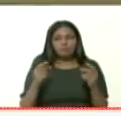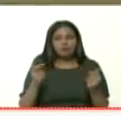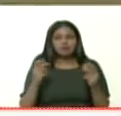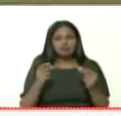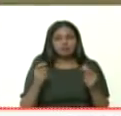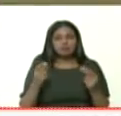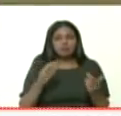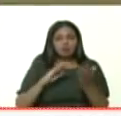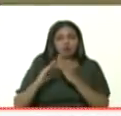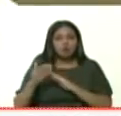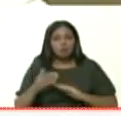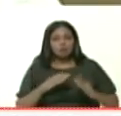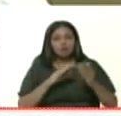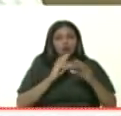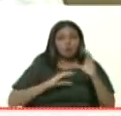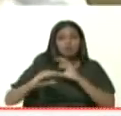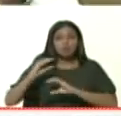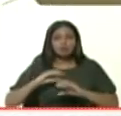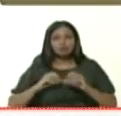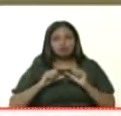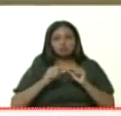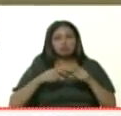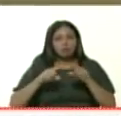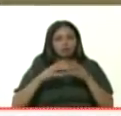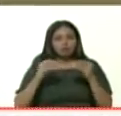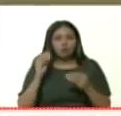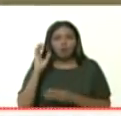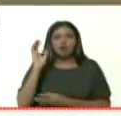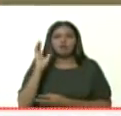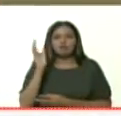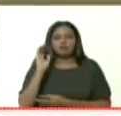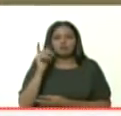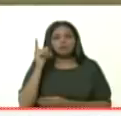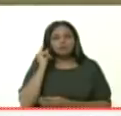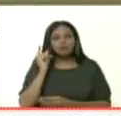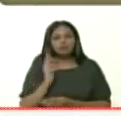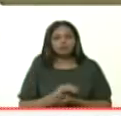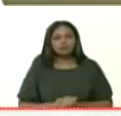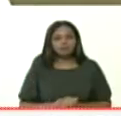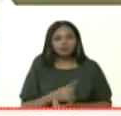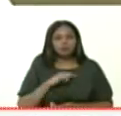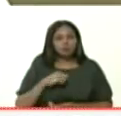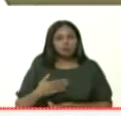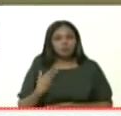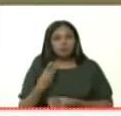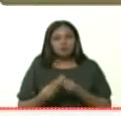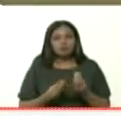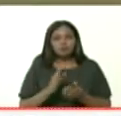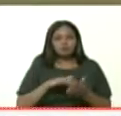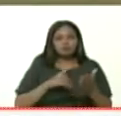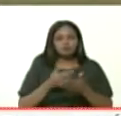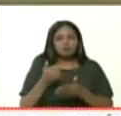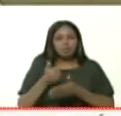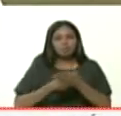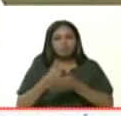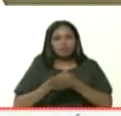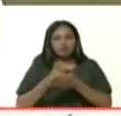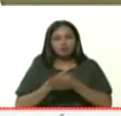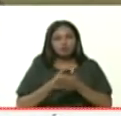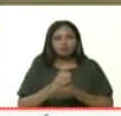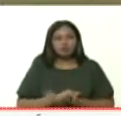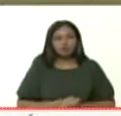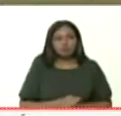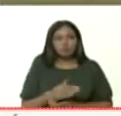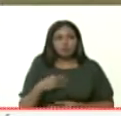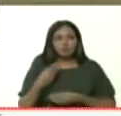en comunicación permanente, todas las congresistas, y podamos hacer un cronograma de lucha,